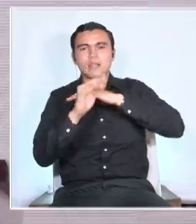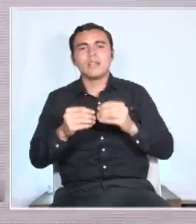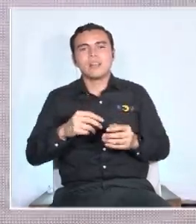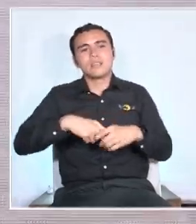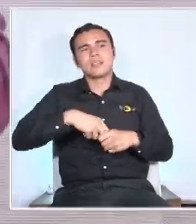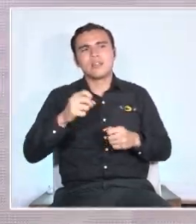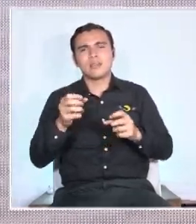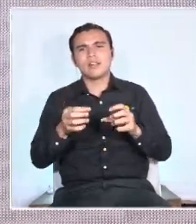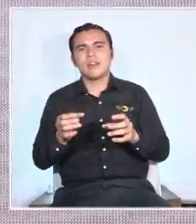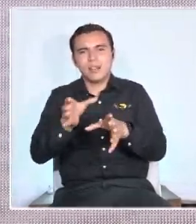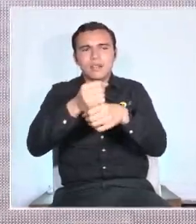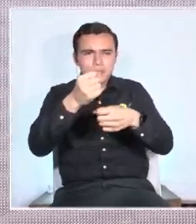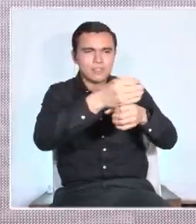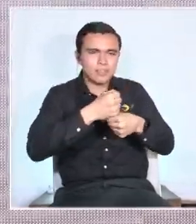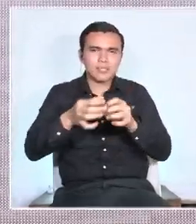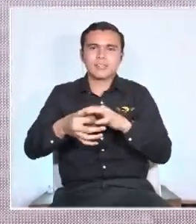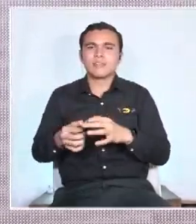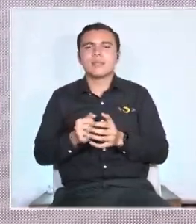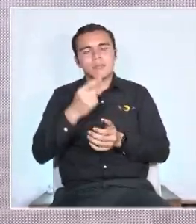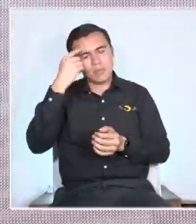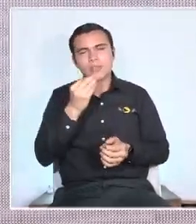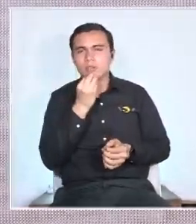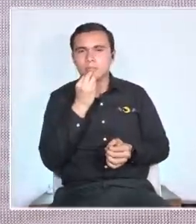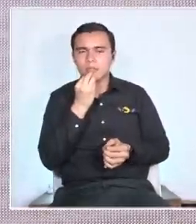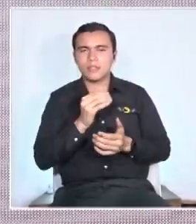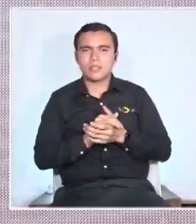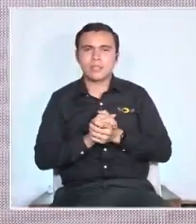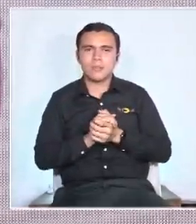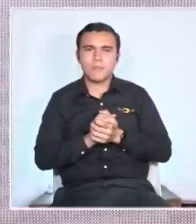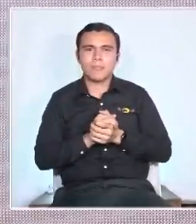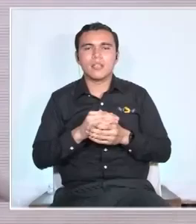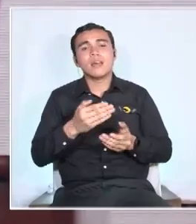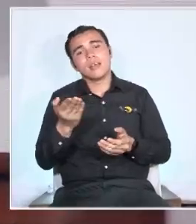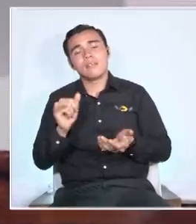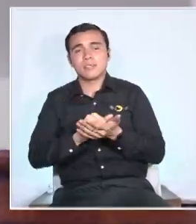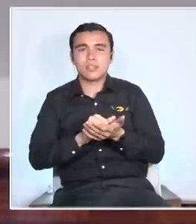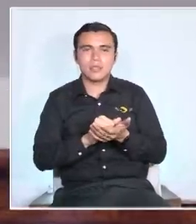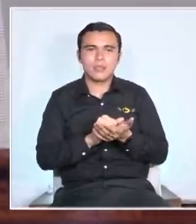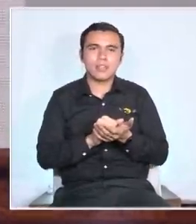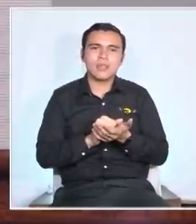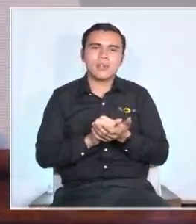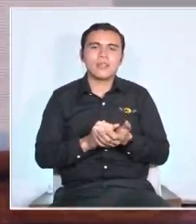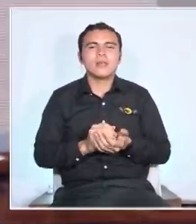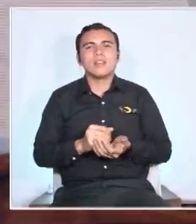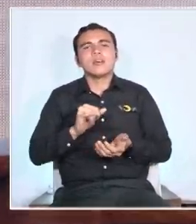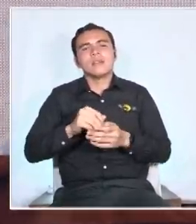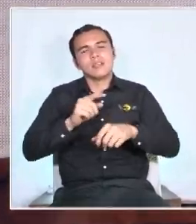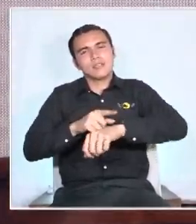salir a colectar ese cereal para comer. Y hay veces que llegó el tiempo